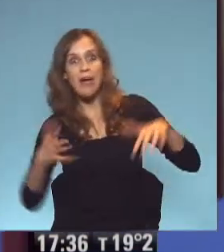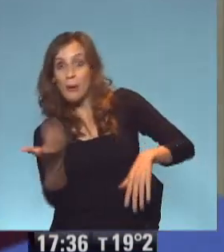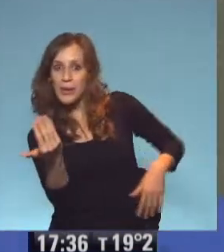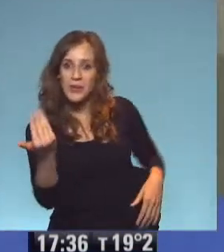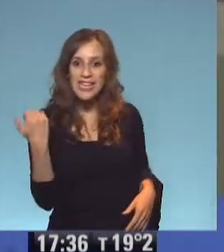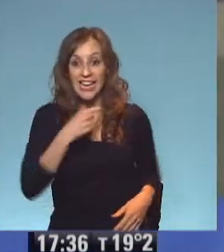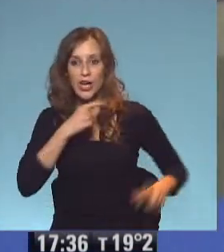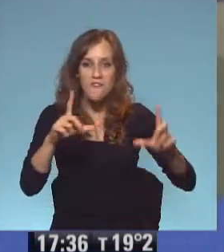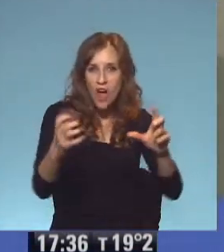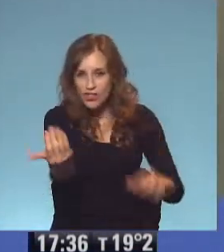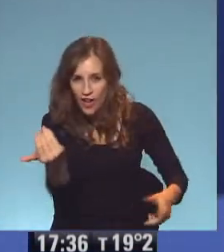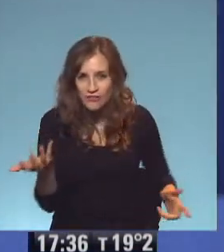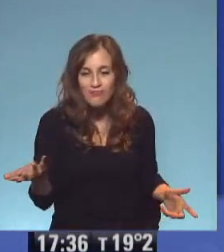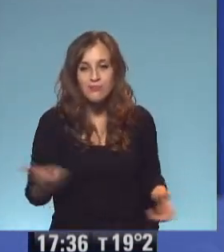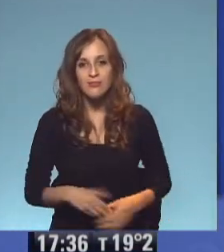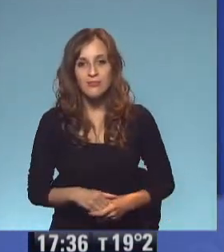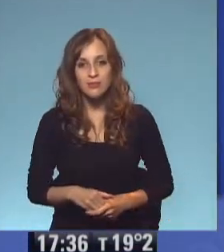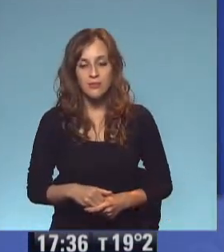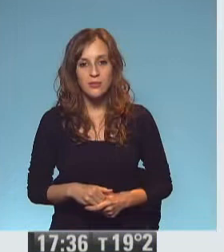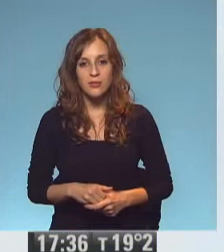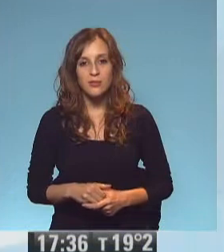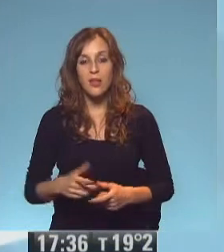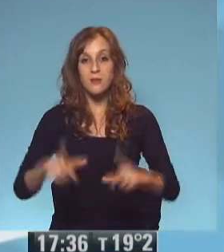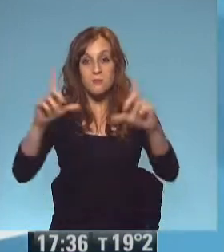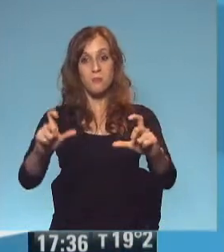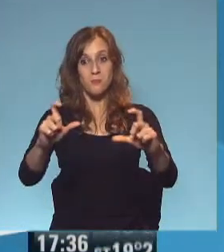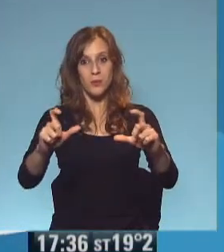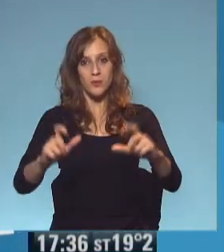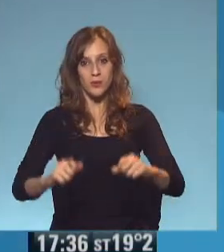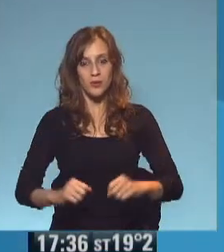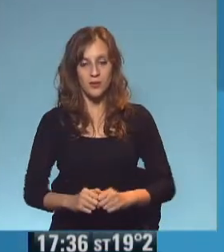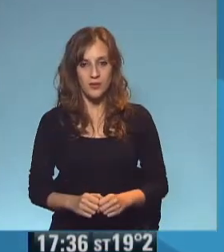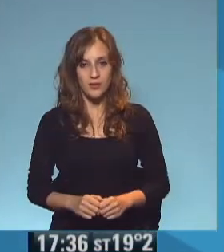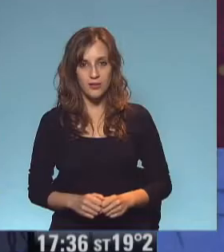quiero sacarles una fotito! ¡Ahí!